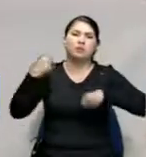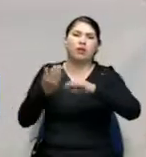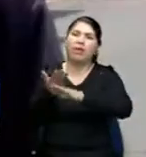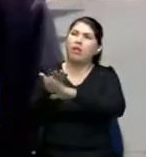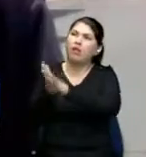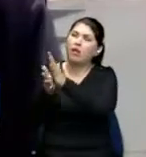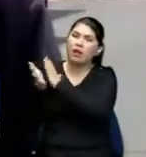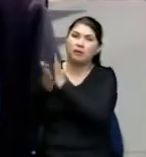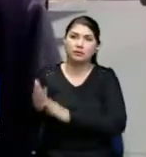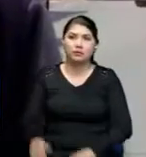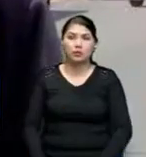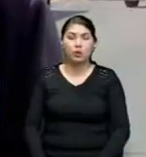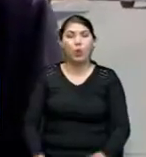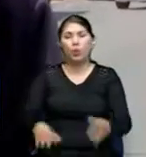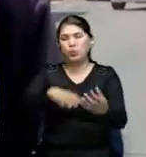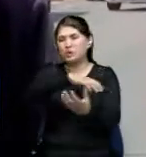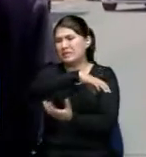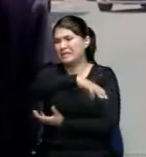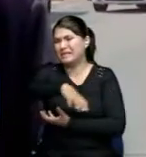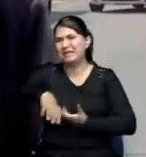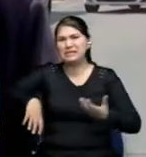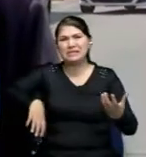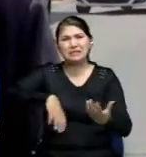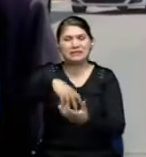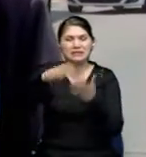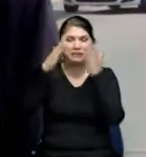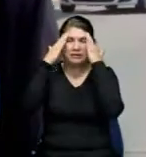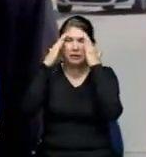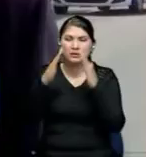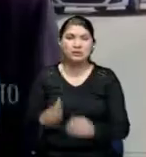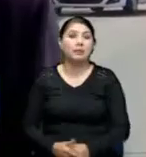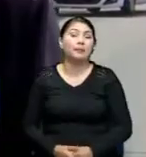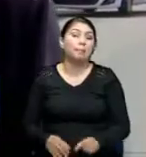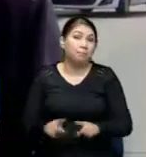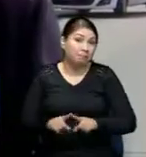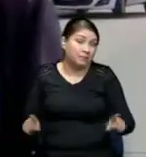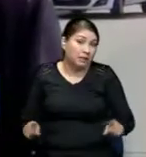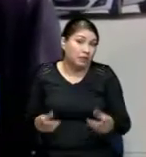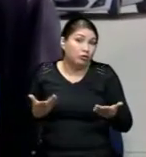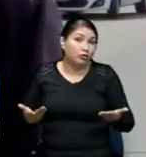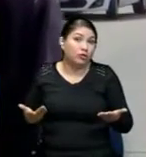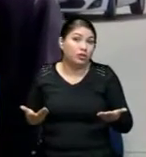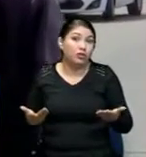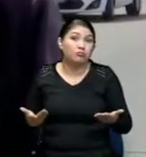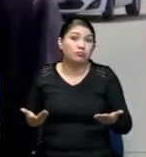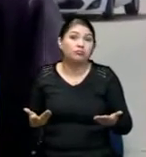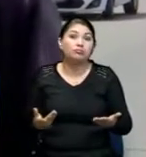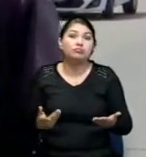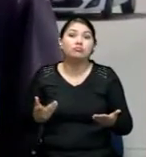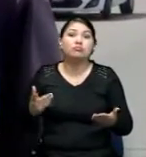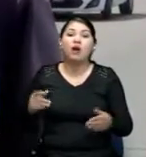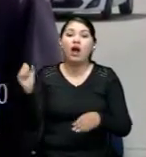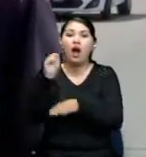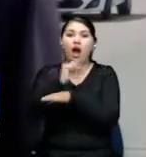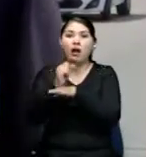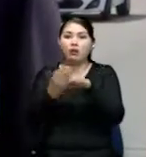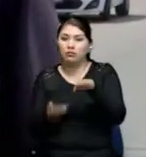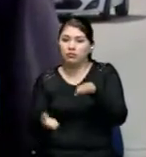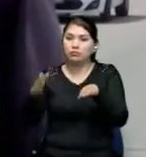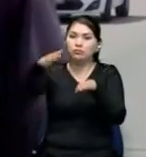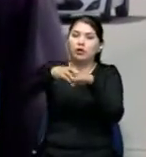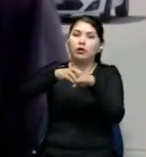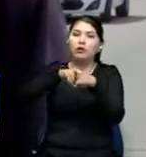resucitan despelote despelote completo pero la xunta de esos que llegan y suben los carros a las grúas